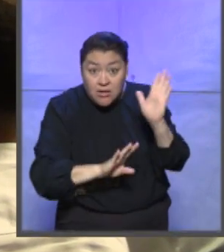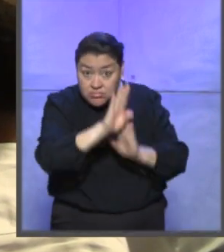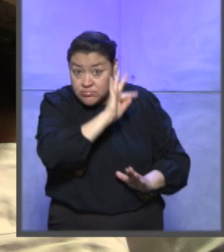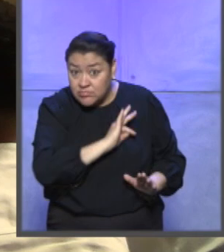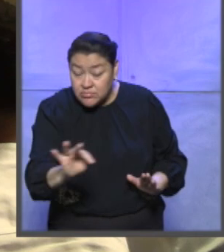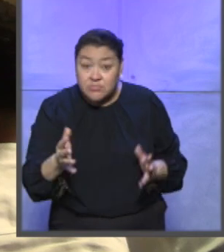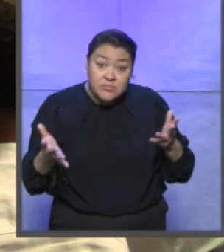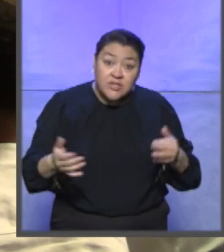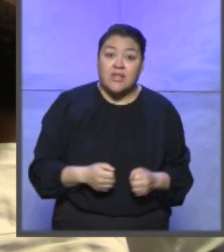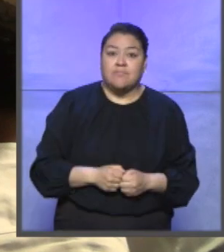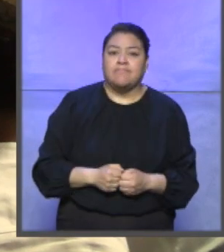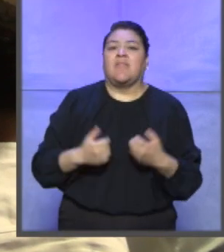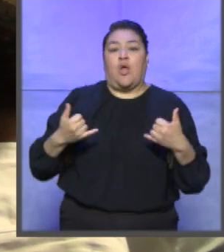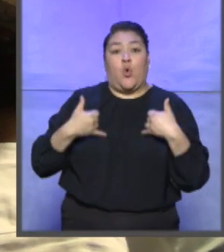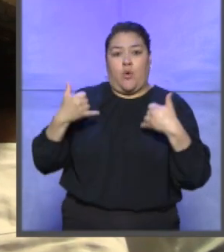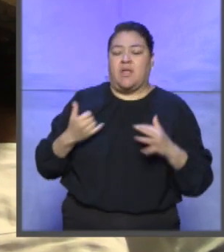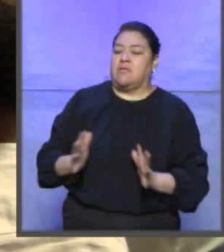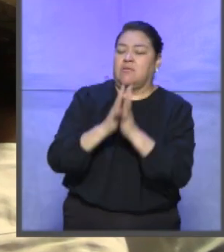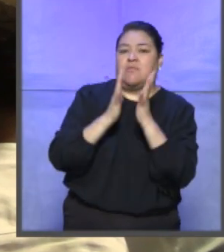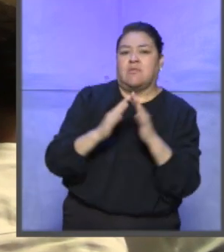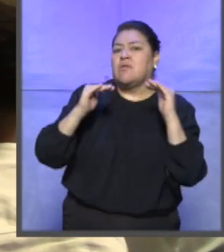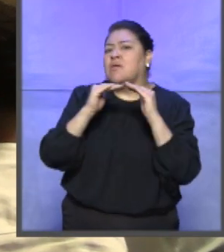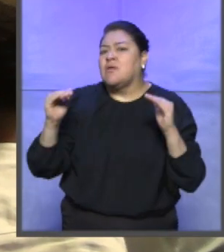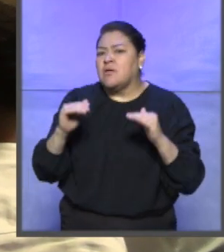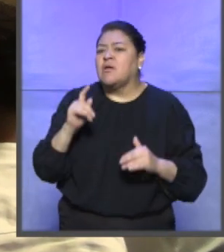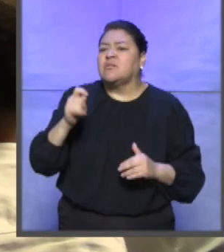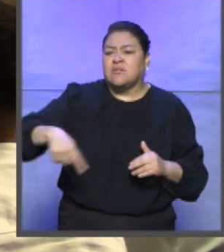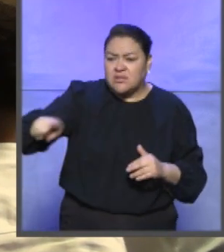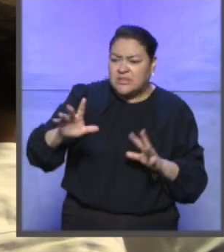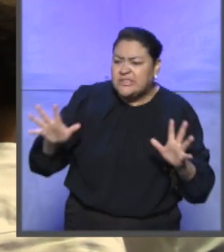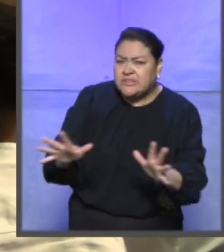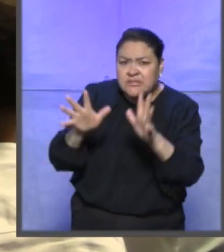esto salga adelante? La participación democrática es y será